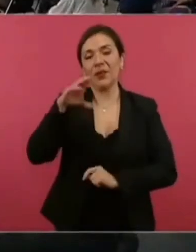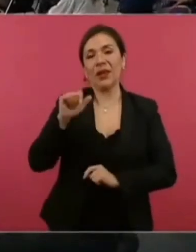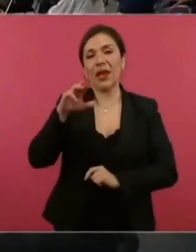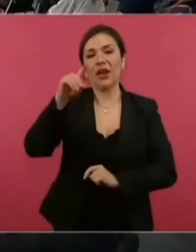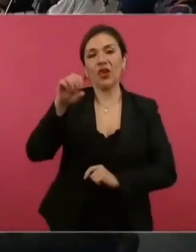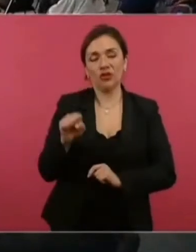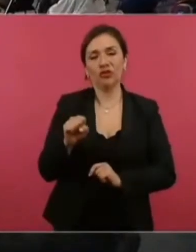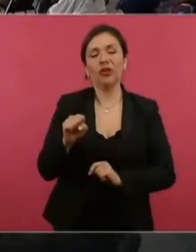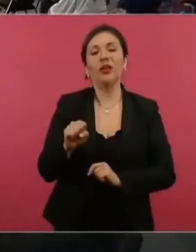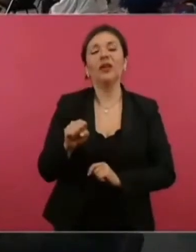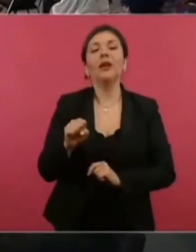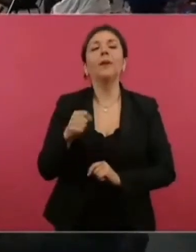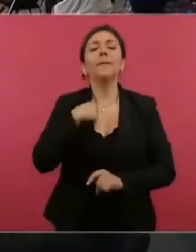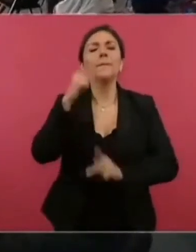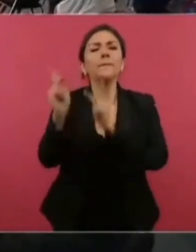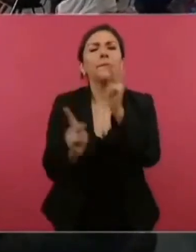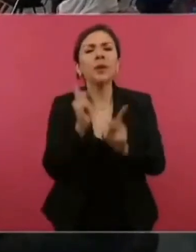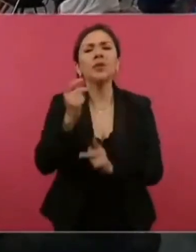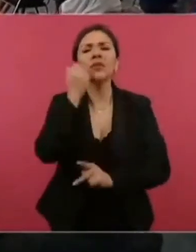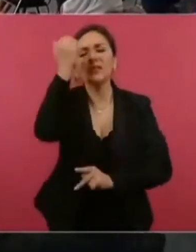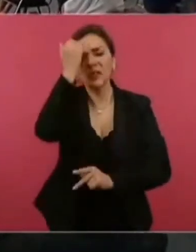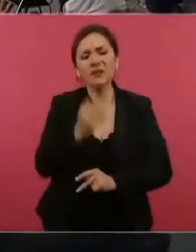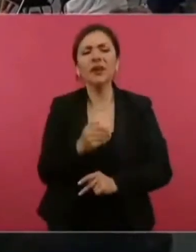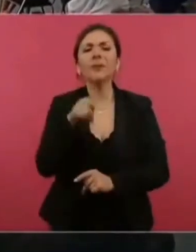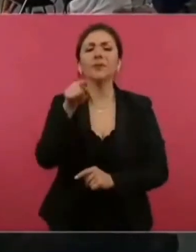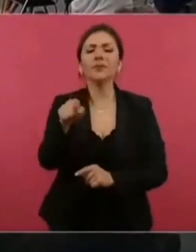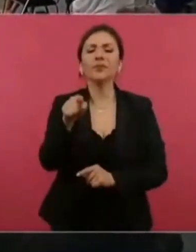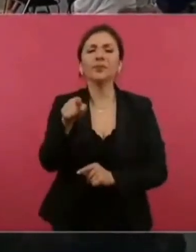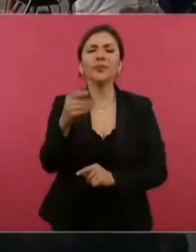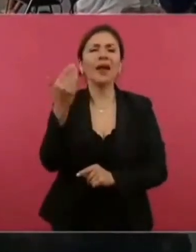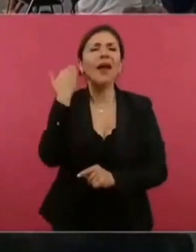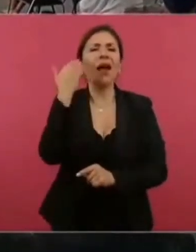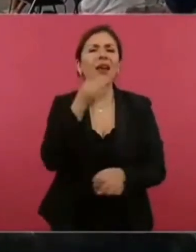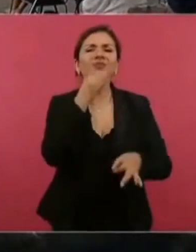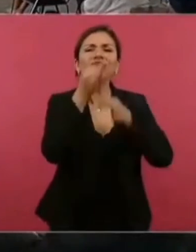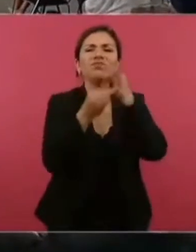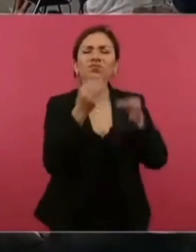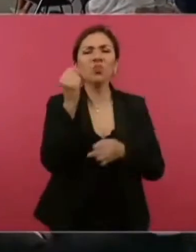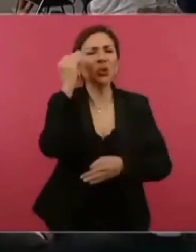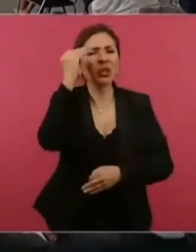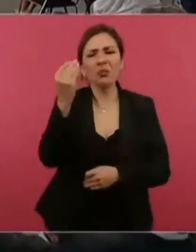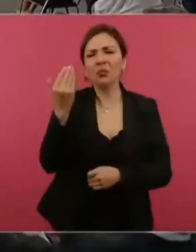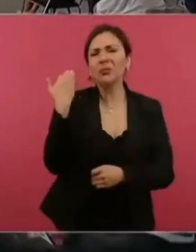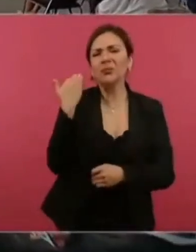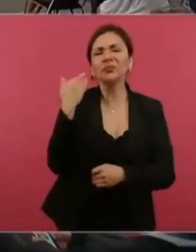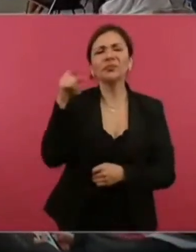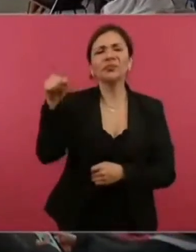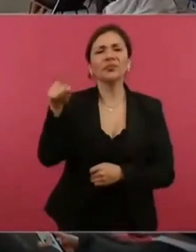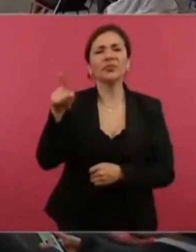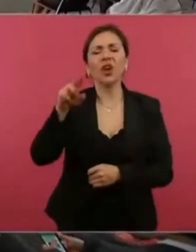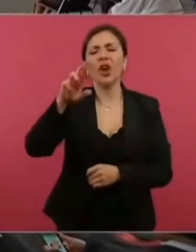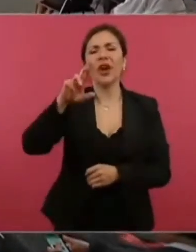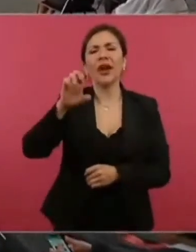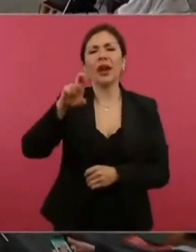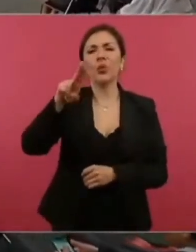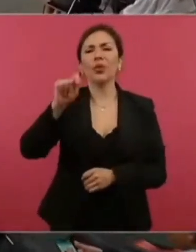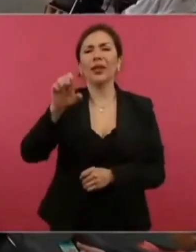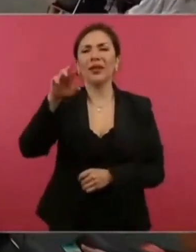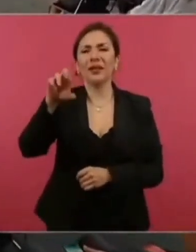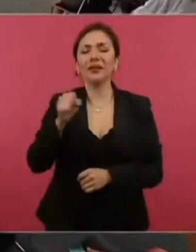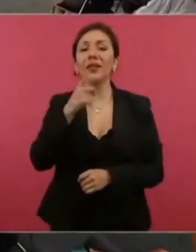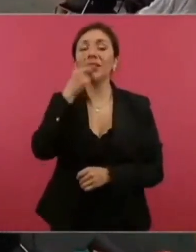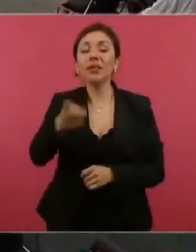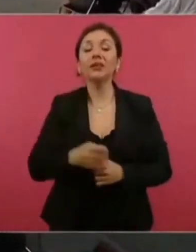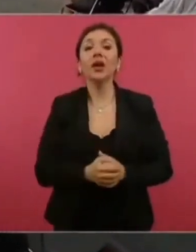Sí, no, reporte Índigo. Primero que nada, preguntarle sobre este reporte que hubo hace unas semanas en la agencia Reuters sobre